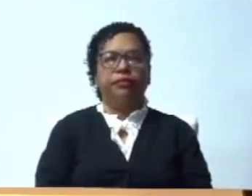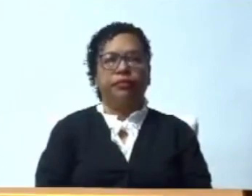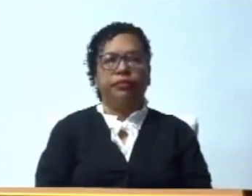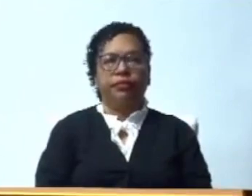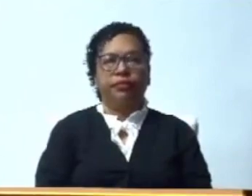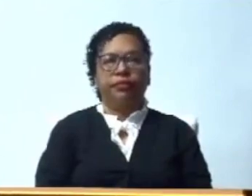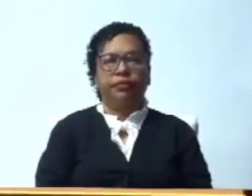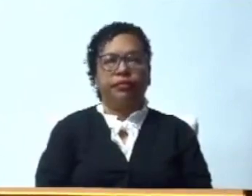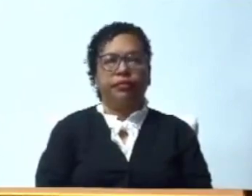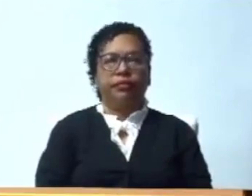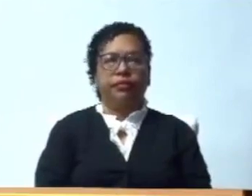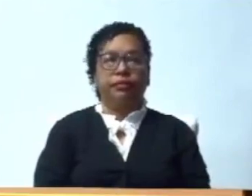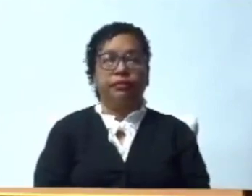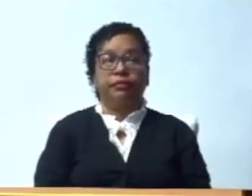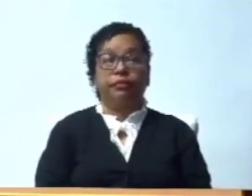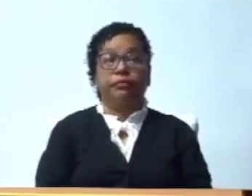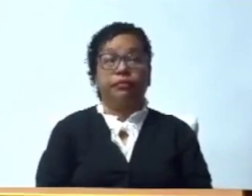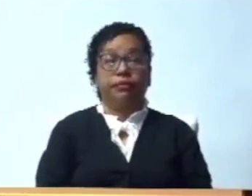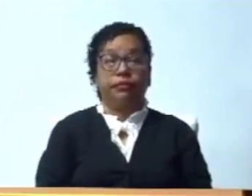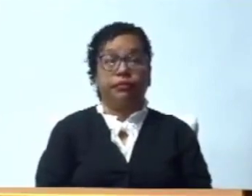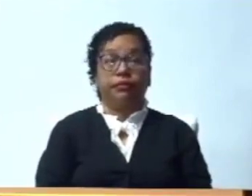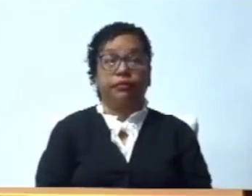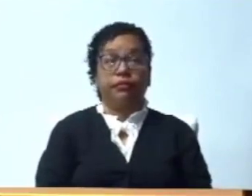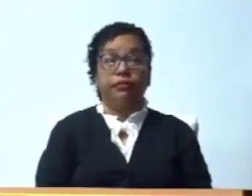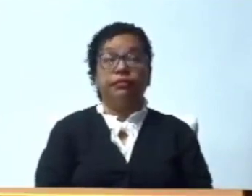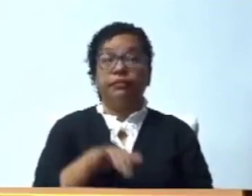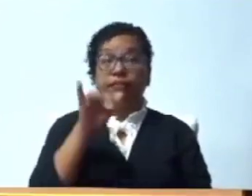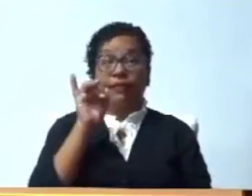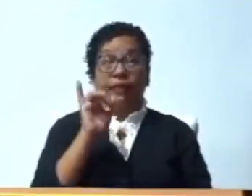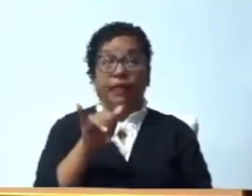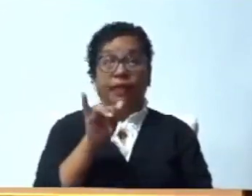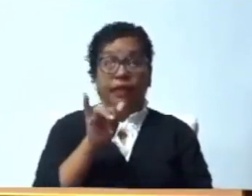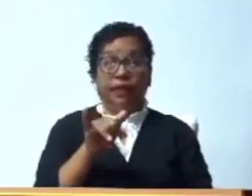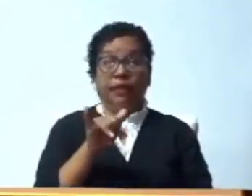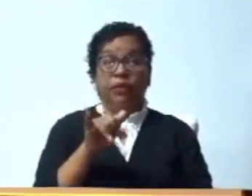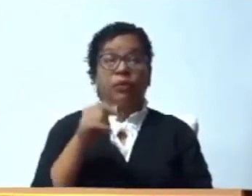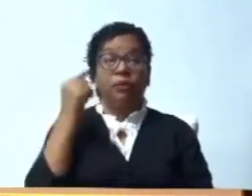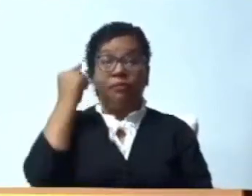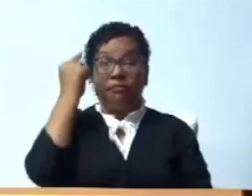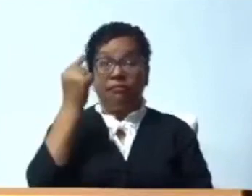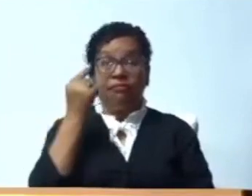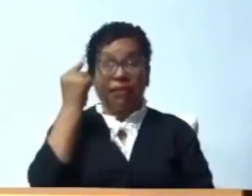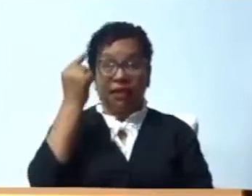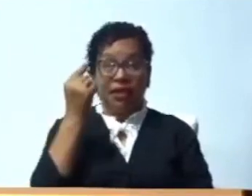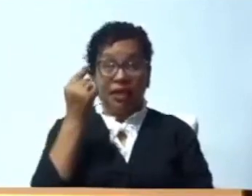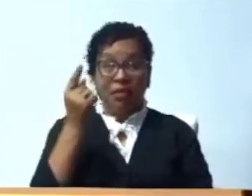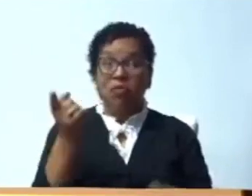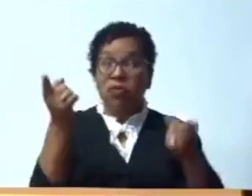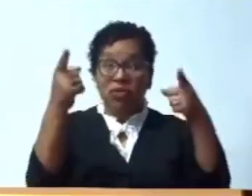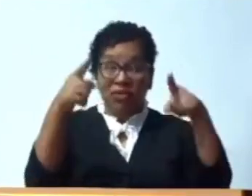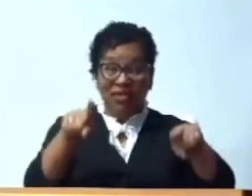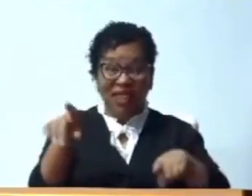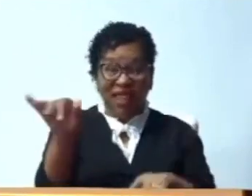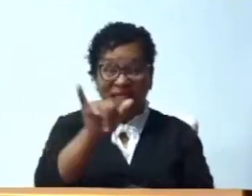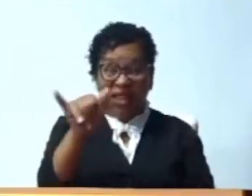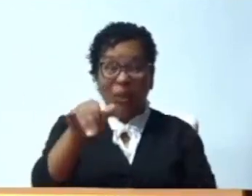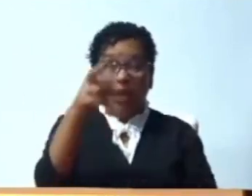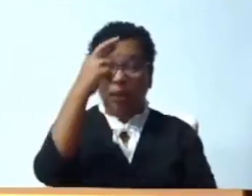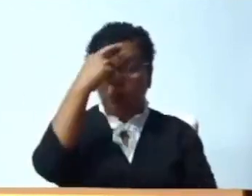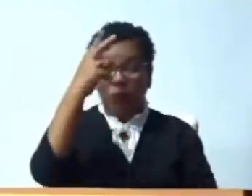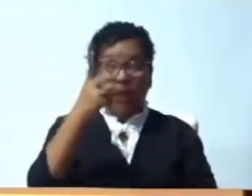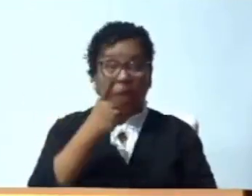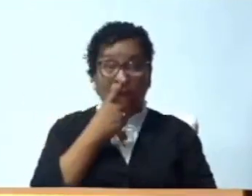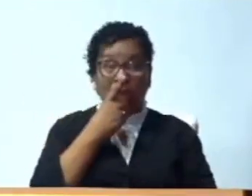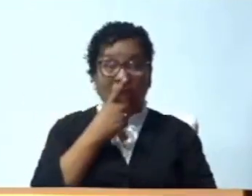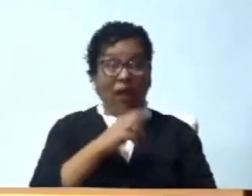y eso es algo que nosotros pensábamos que se había superado en la República Dominicana sin